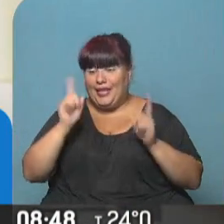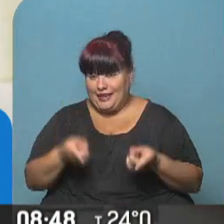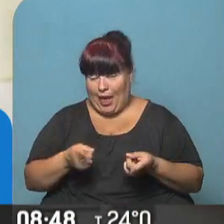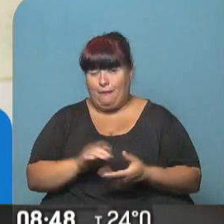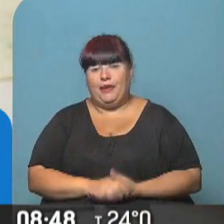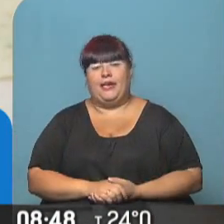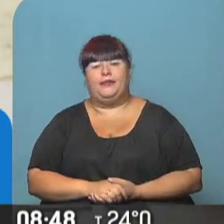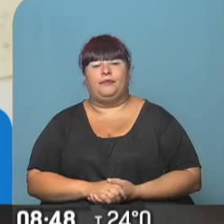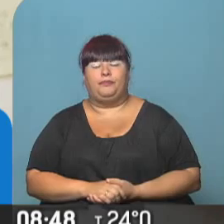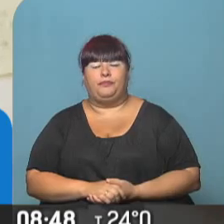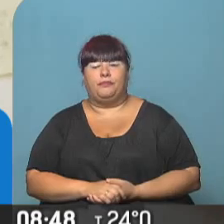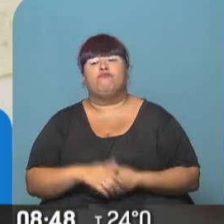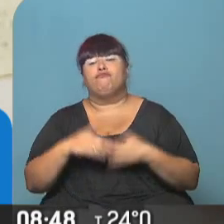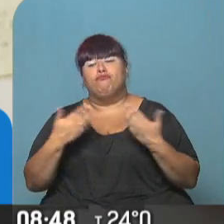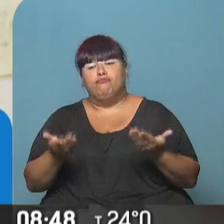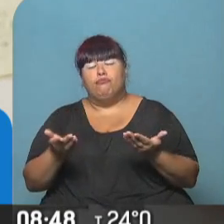también.